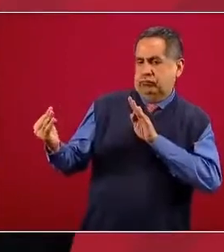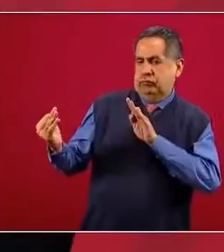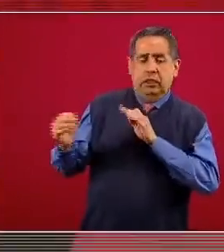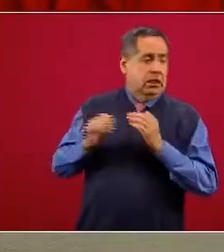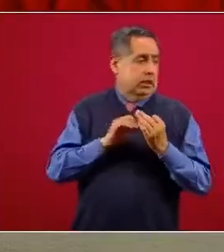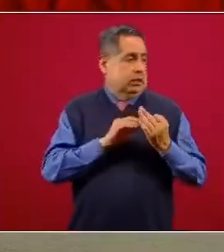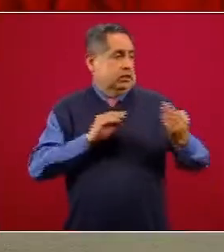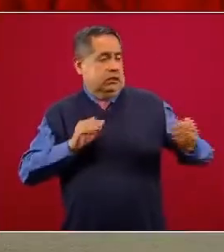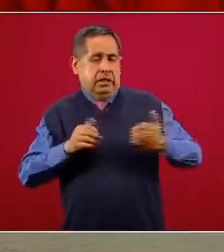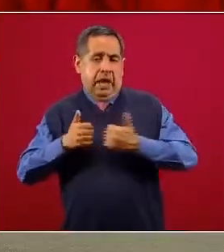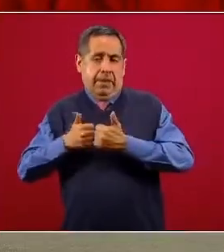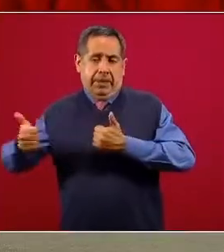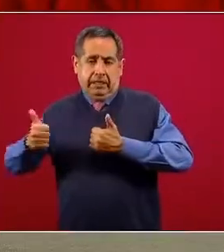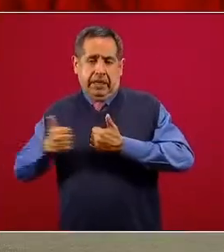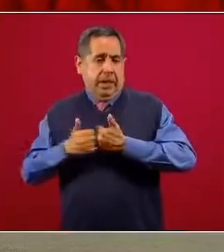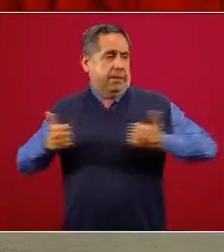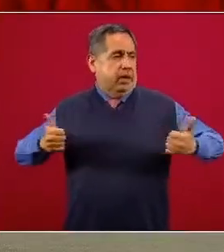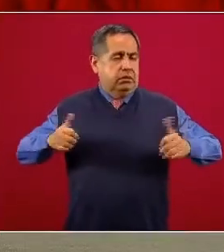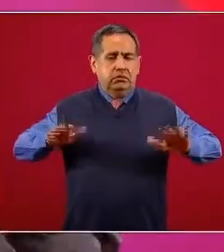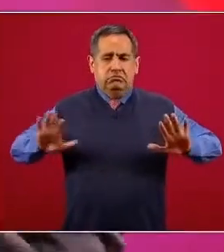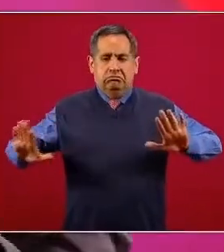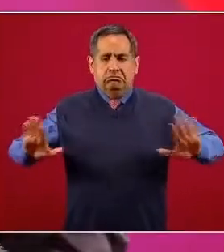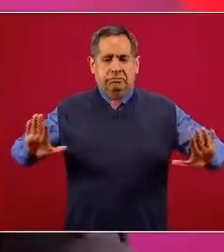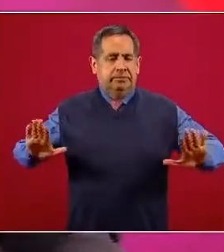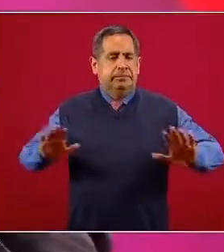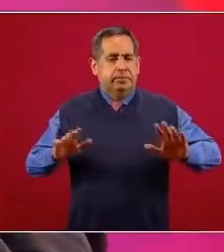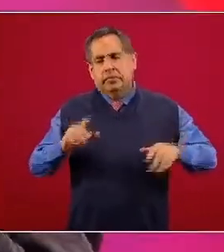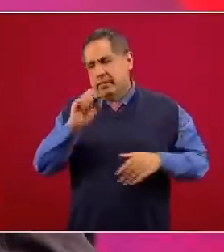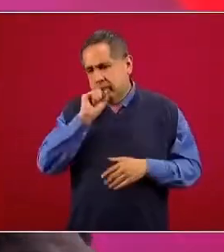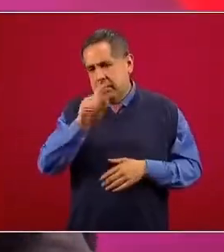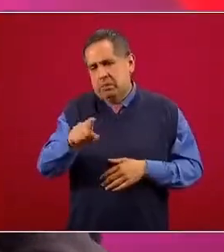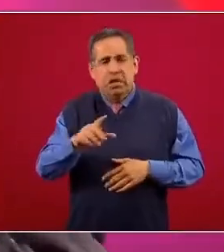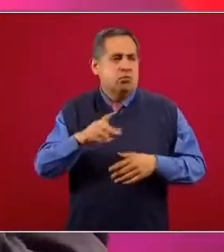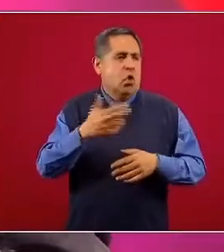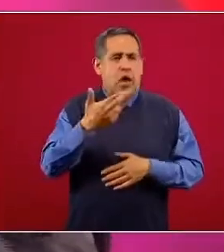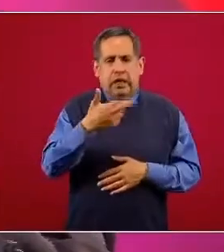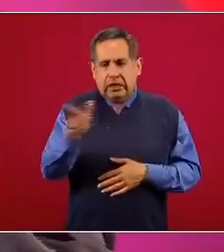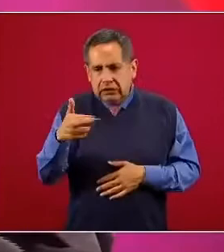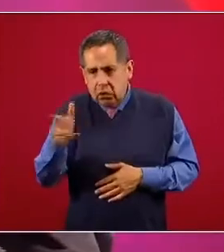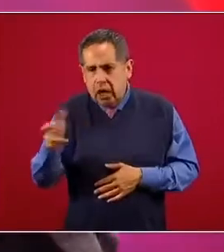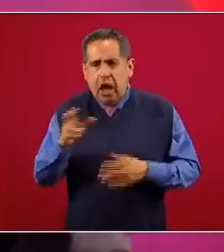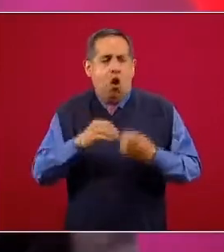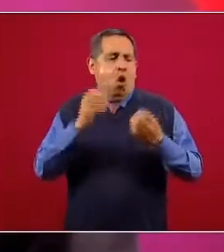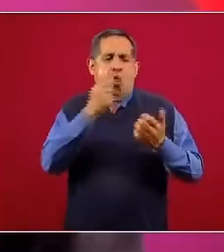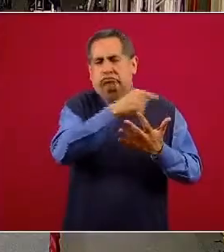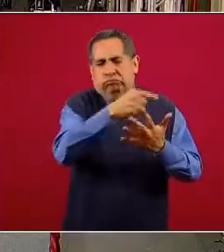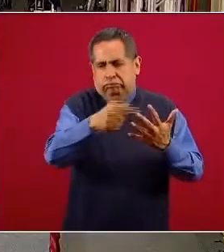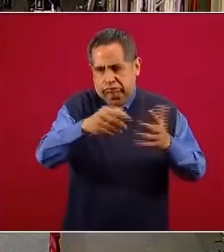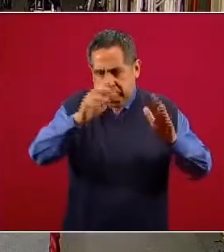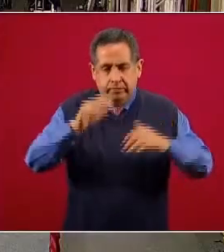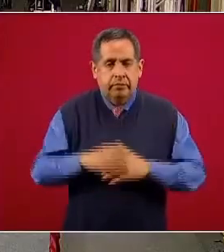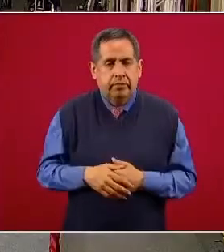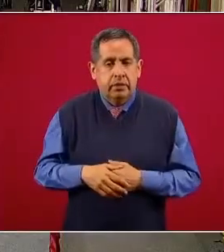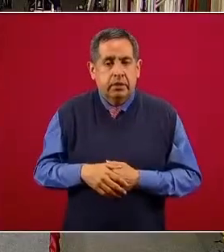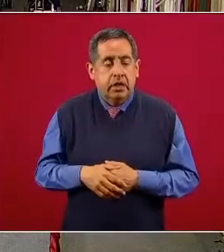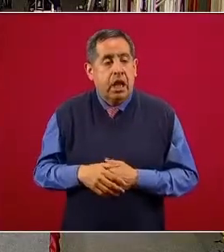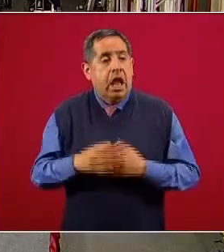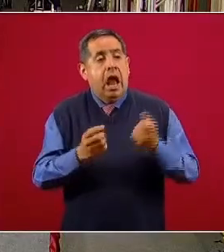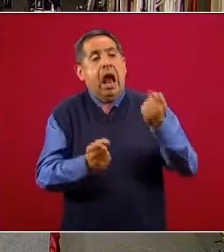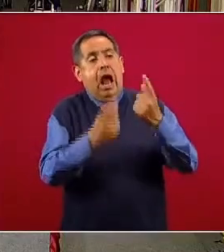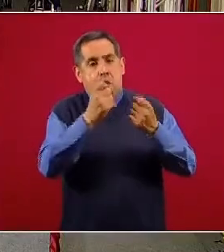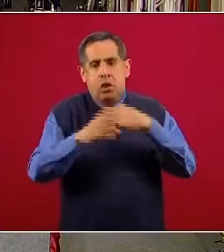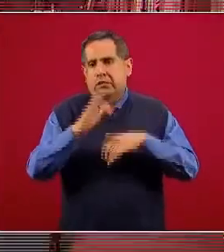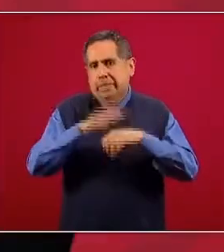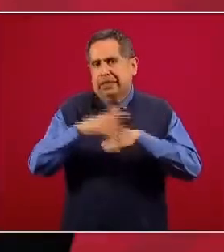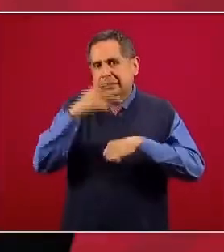que permita la sana distancia. Este es un ejemplo, pero lo mismo ocurre en restaurantes y varios otros. Algunas actividades son de mayor